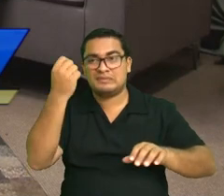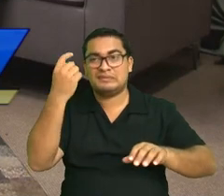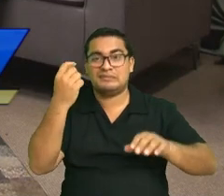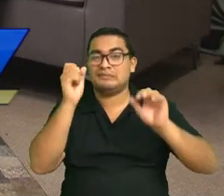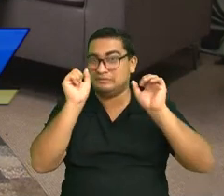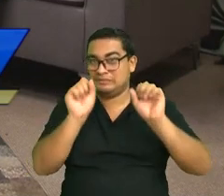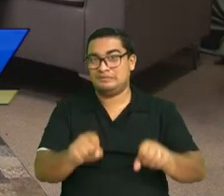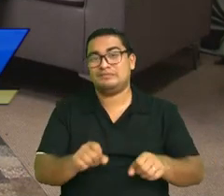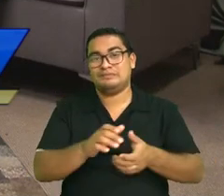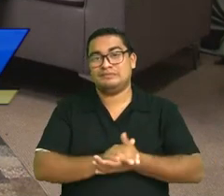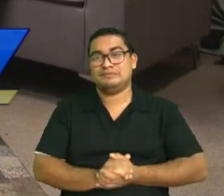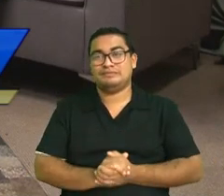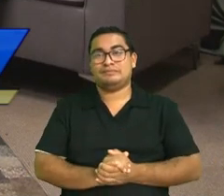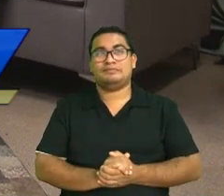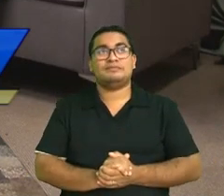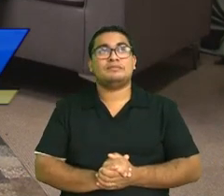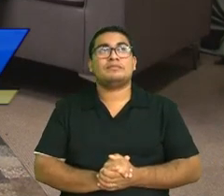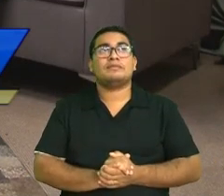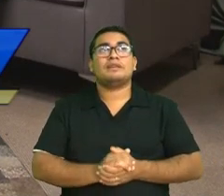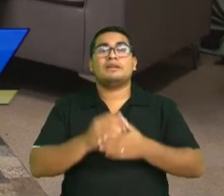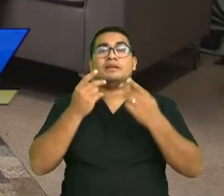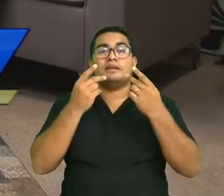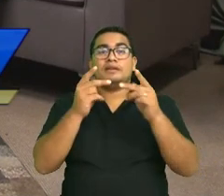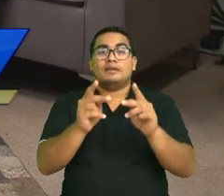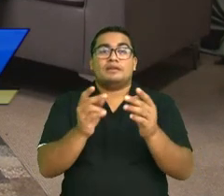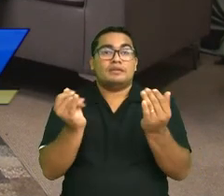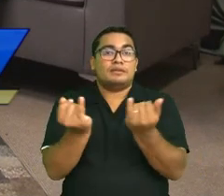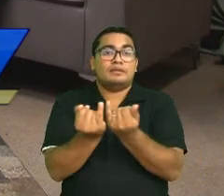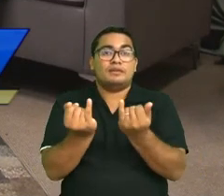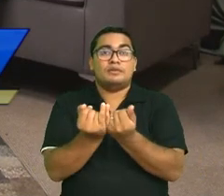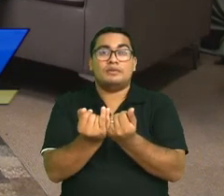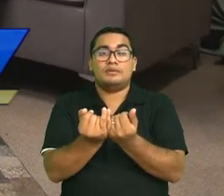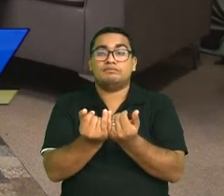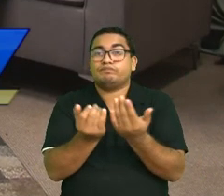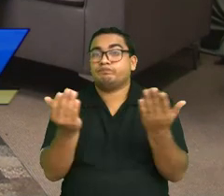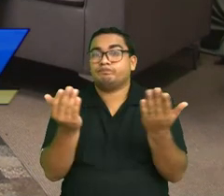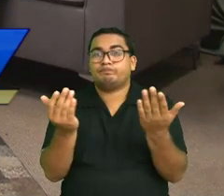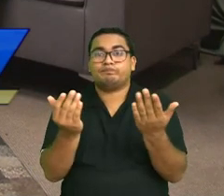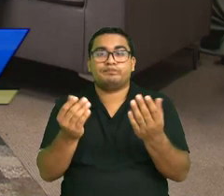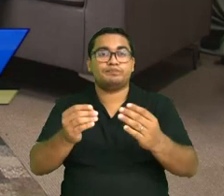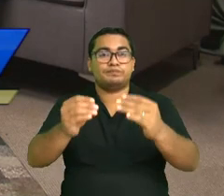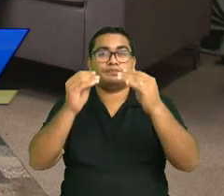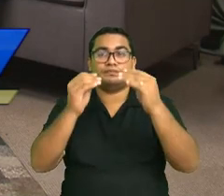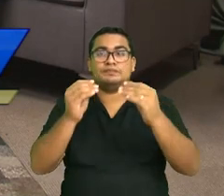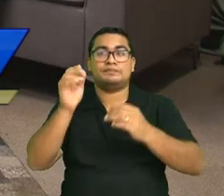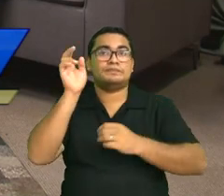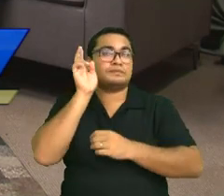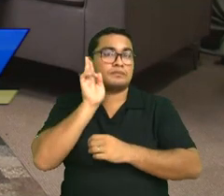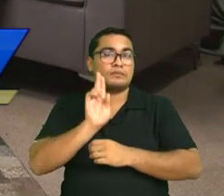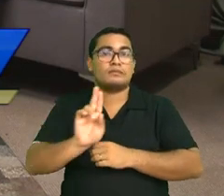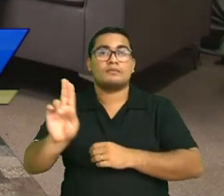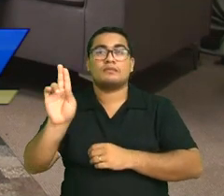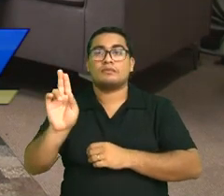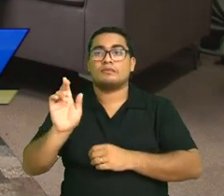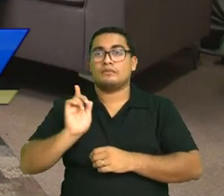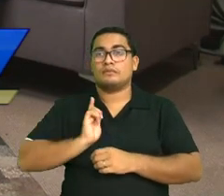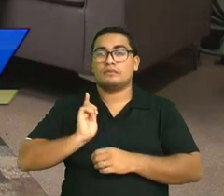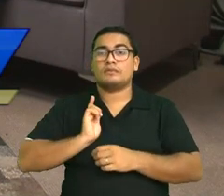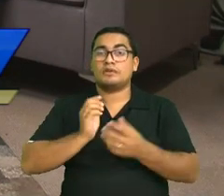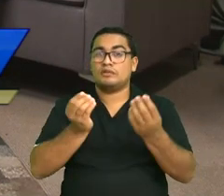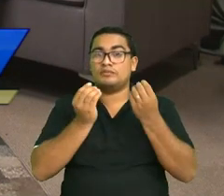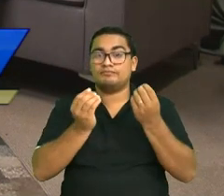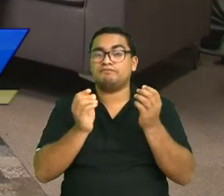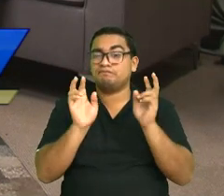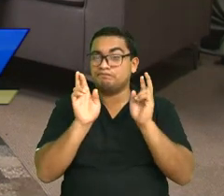visuales. Pero también todo esto nos plantea un enorme reto a la educación superior. la educación superior tiene enorme reto